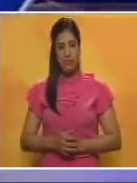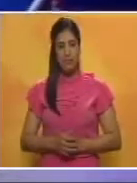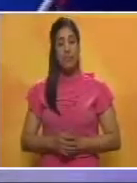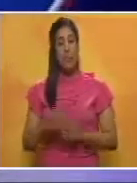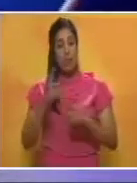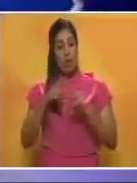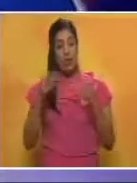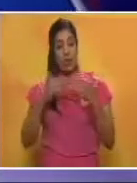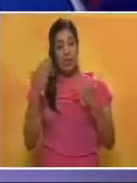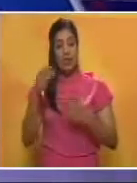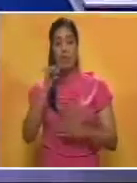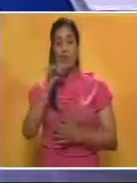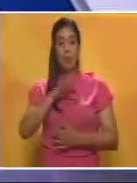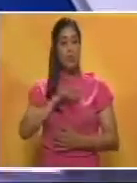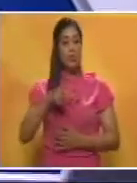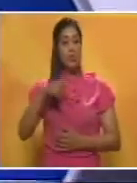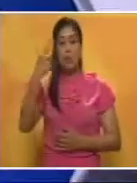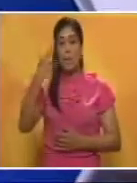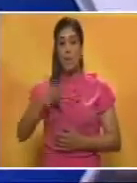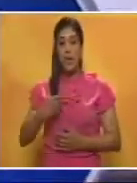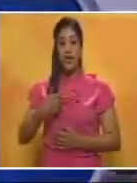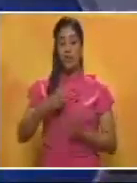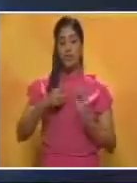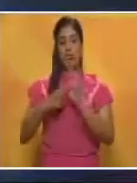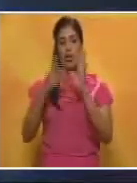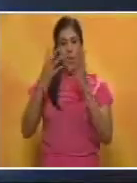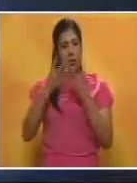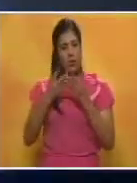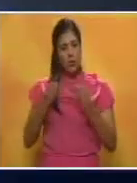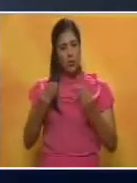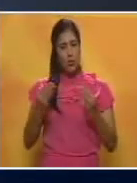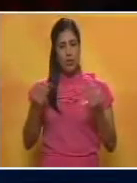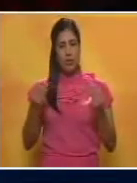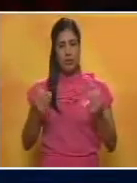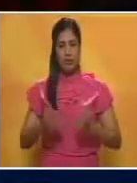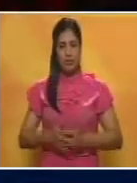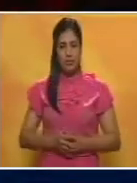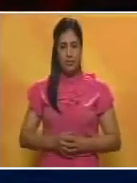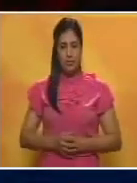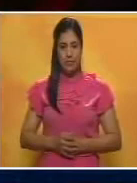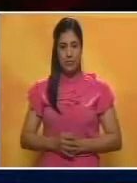Cerramos con Miley Cyrus, quien ya no es una persona explosiva.